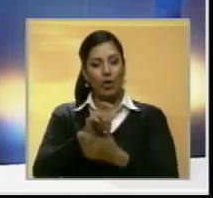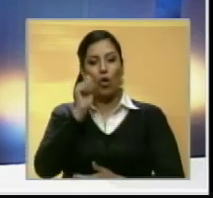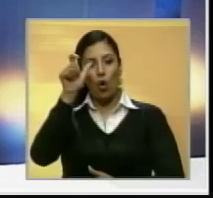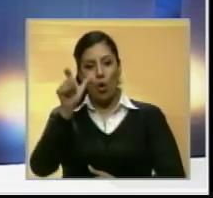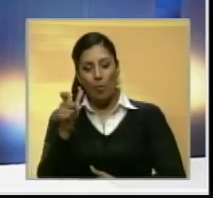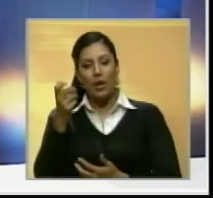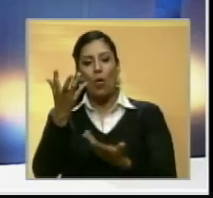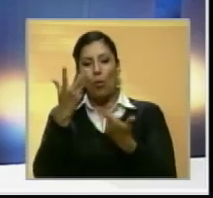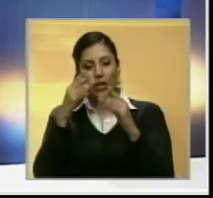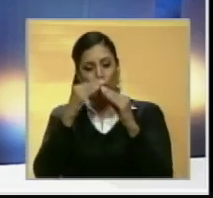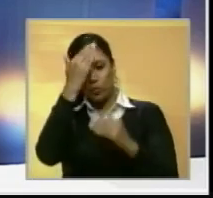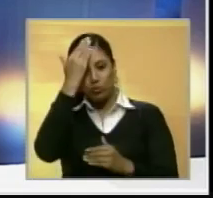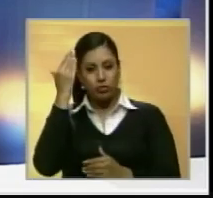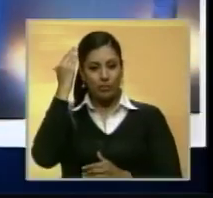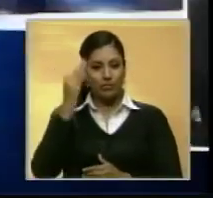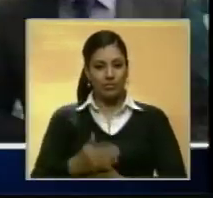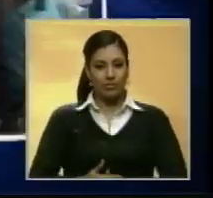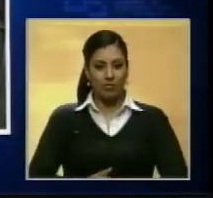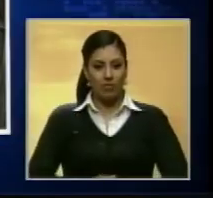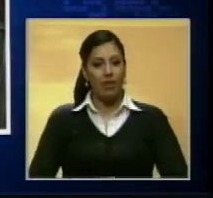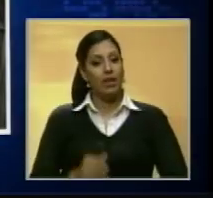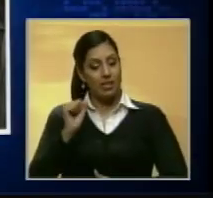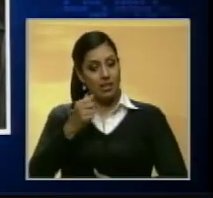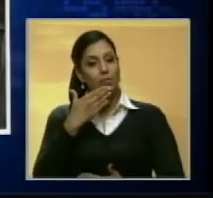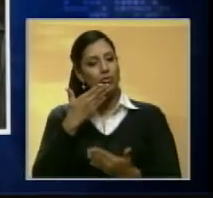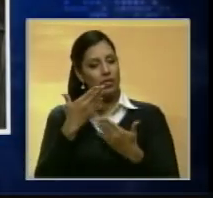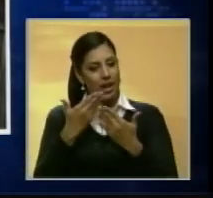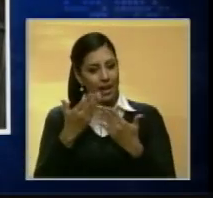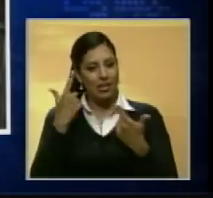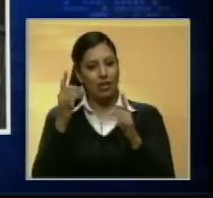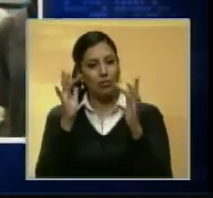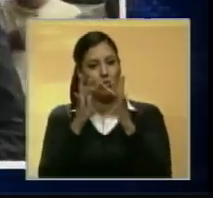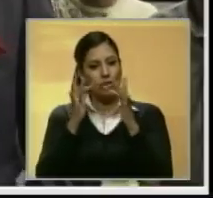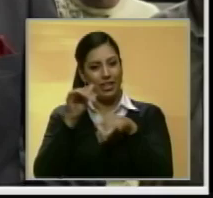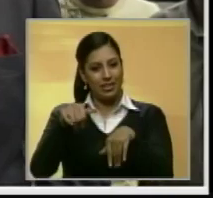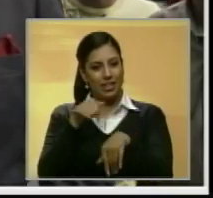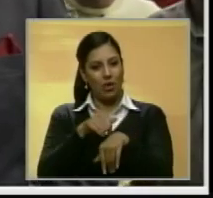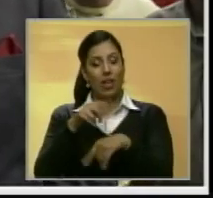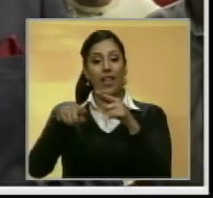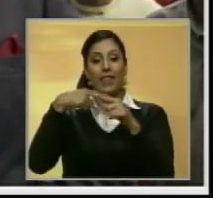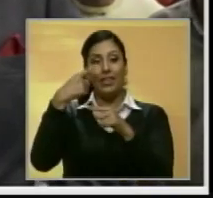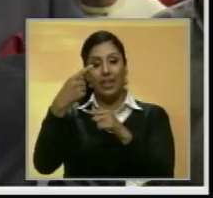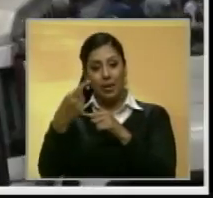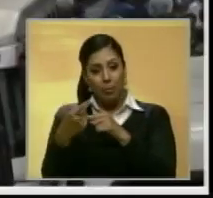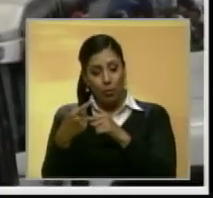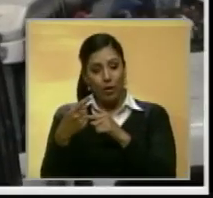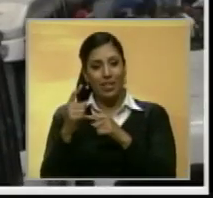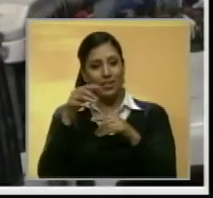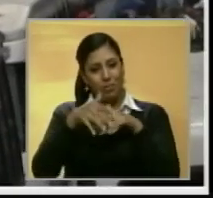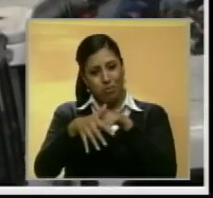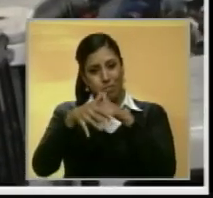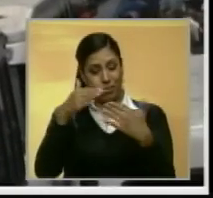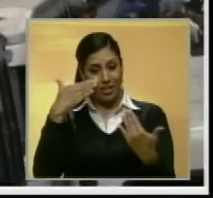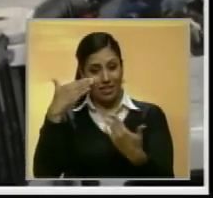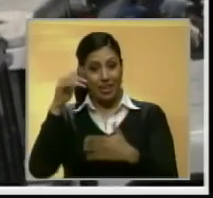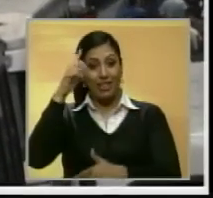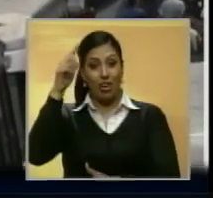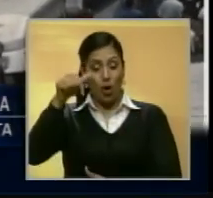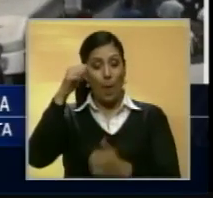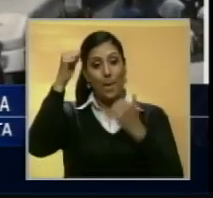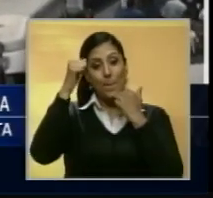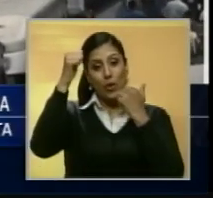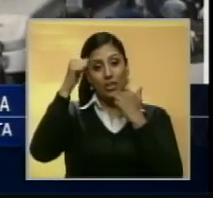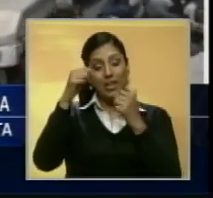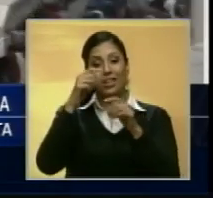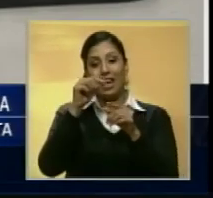Euclides Sotillo y nos amplía. Adelante. Así es, muchísimas gracias por el contacto a esta hora. Luego de la caravana que se realizó el día de hoy en